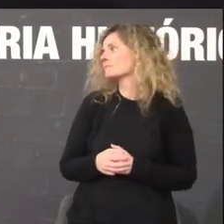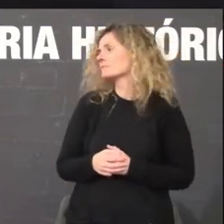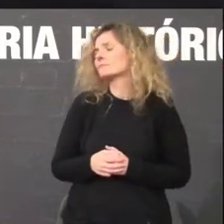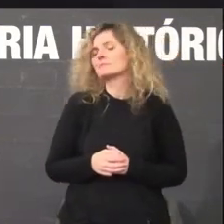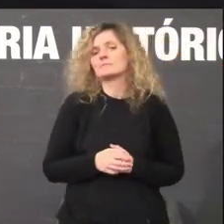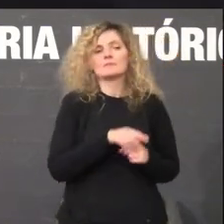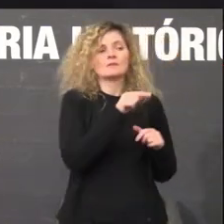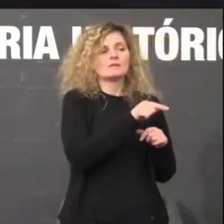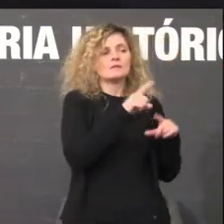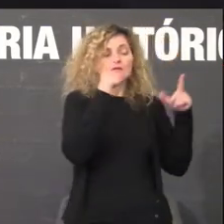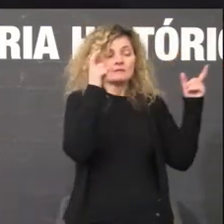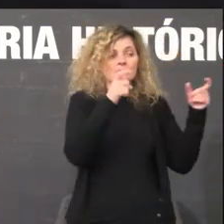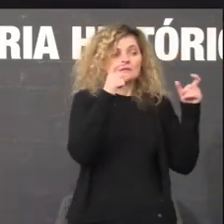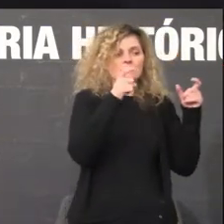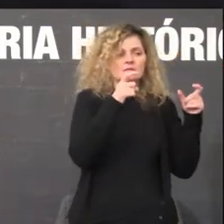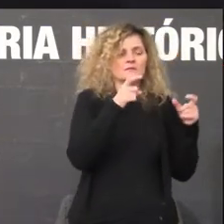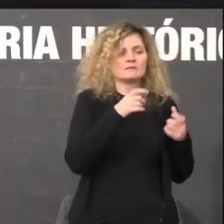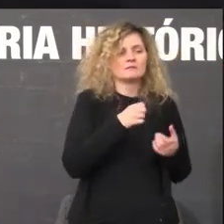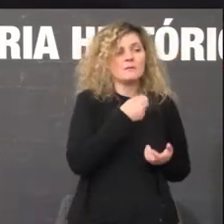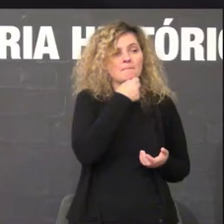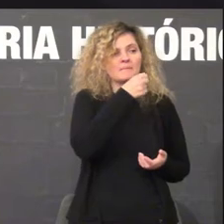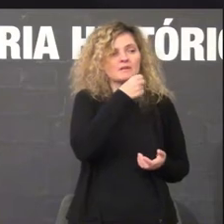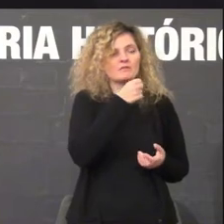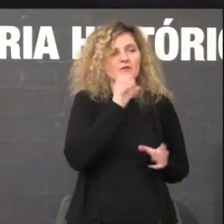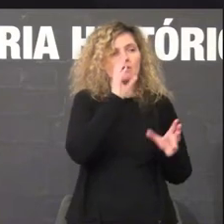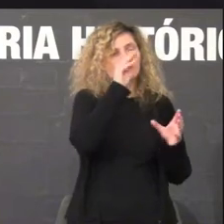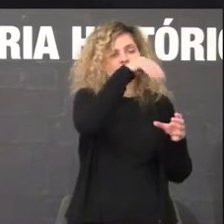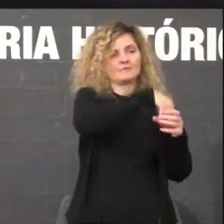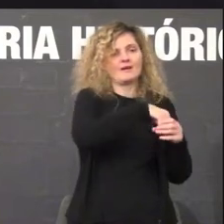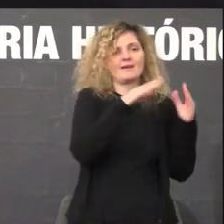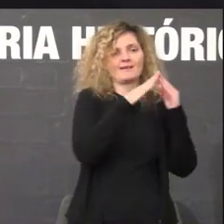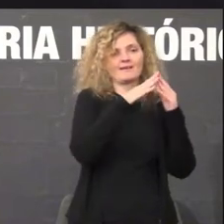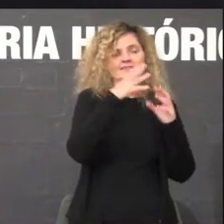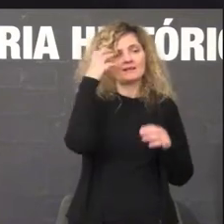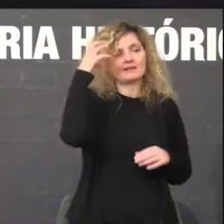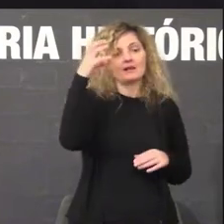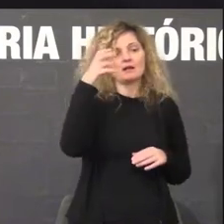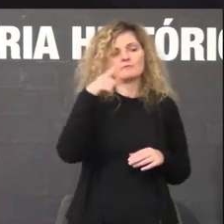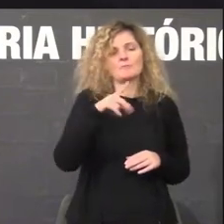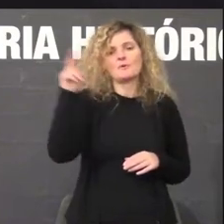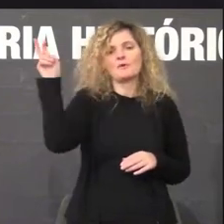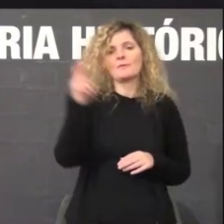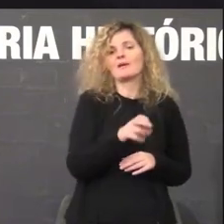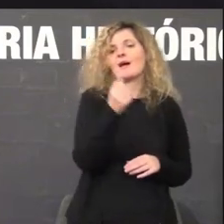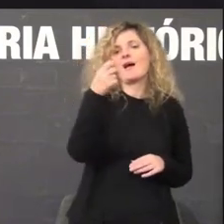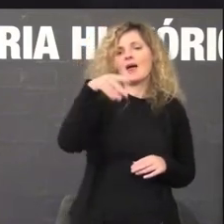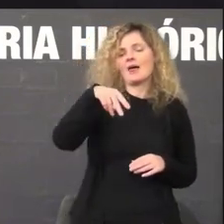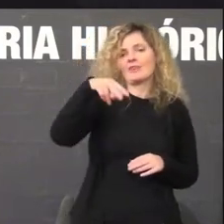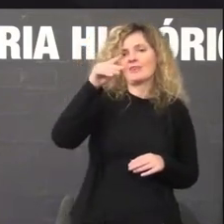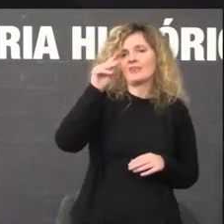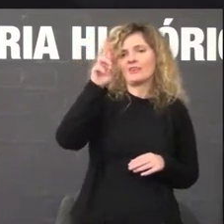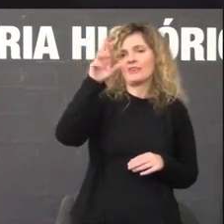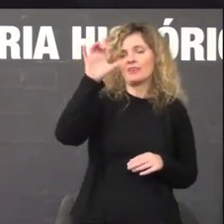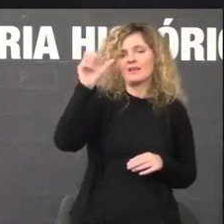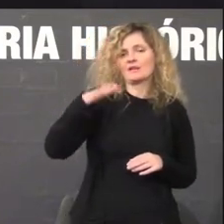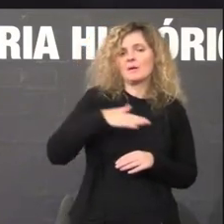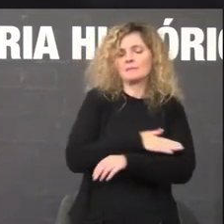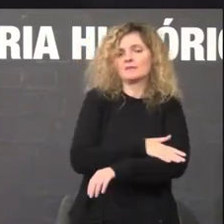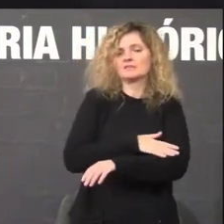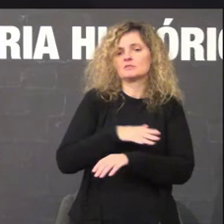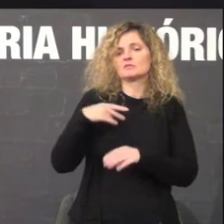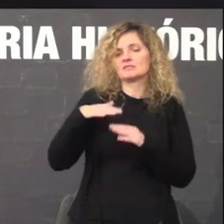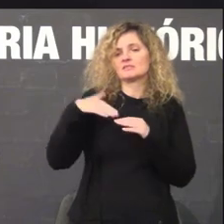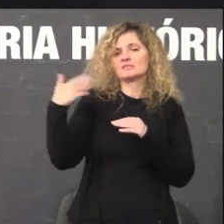están intentando colocar micrófonos en el Palacio de Moncloa, porque viene Andrei Gromyko, que es el ministro de Asuntos